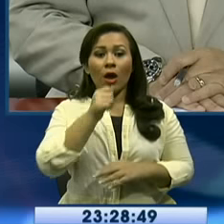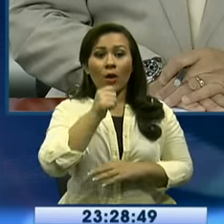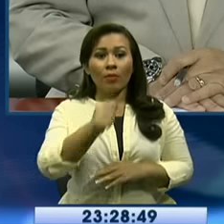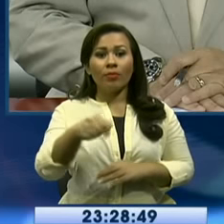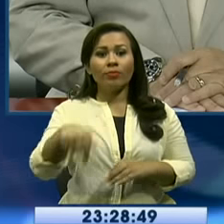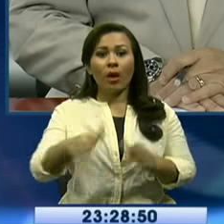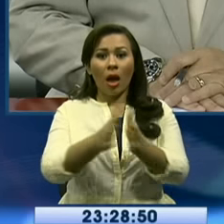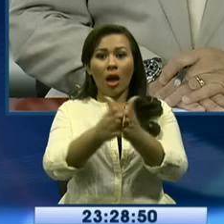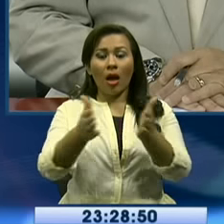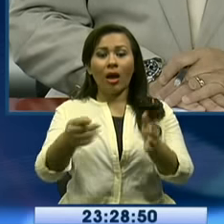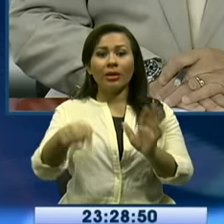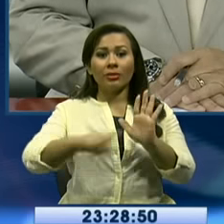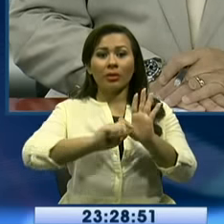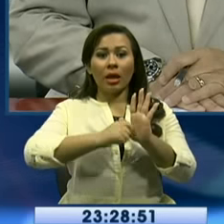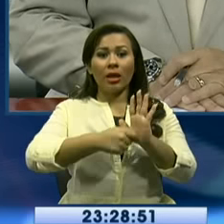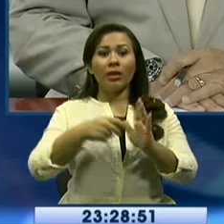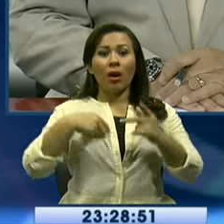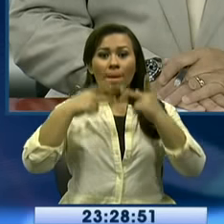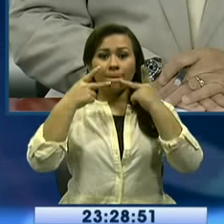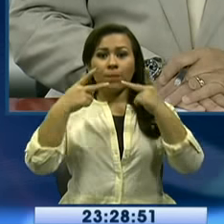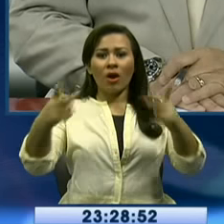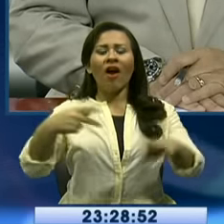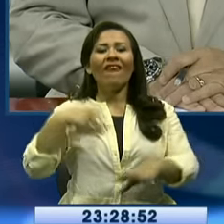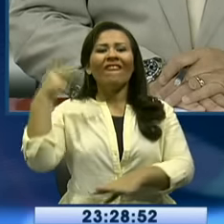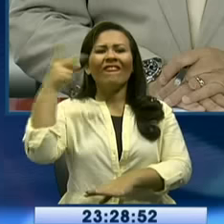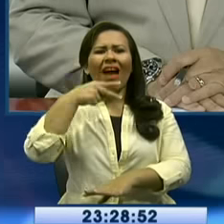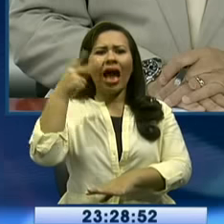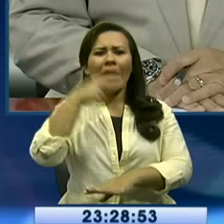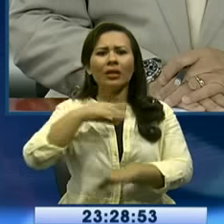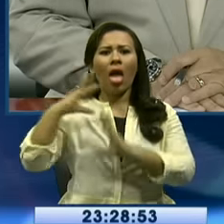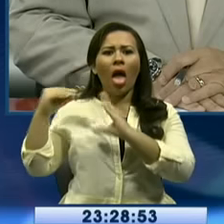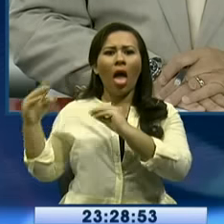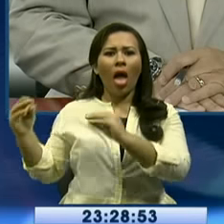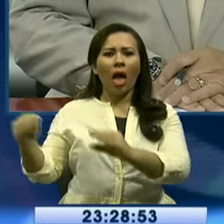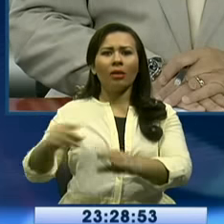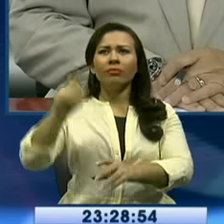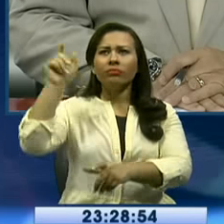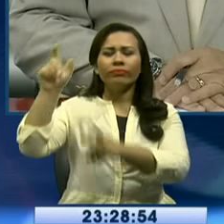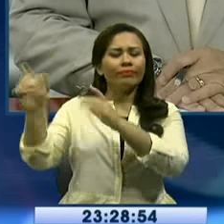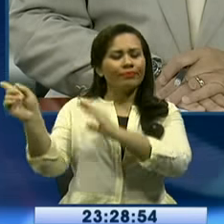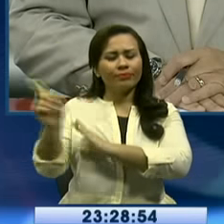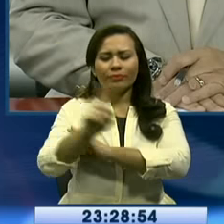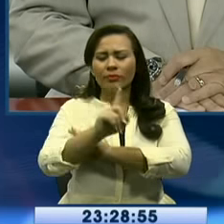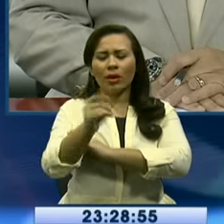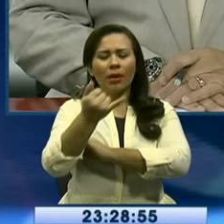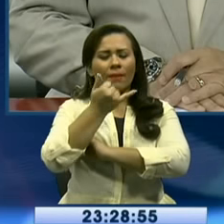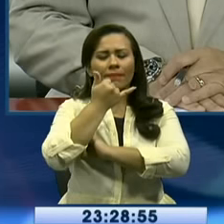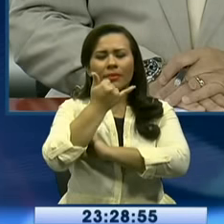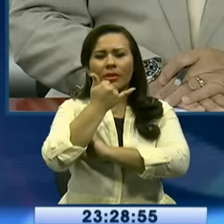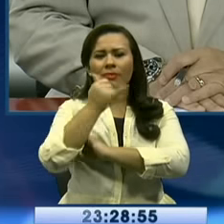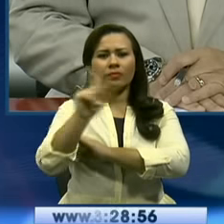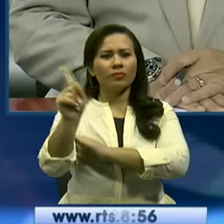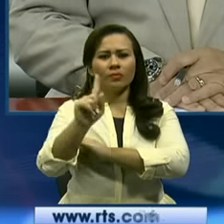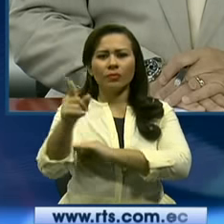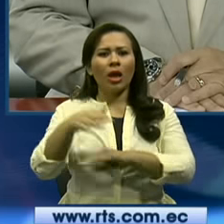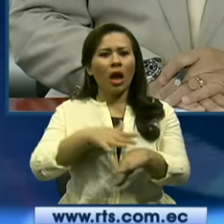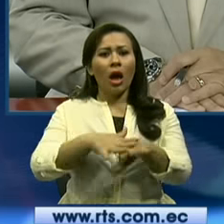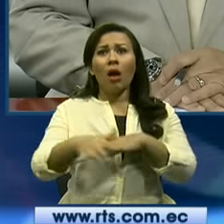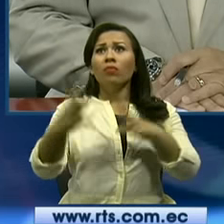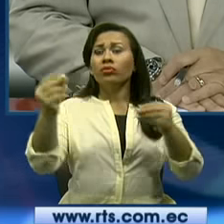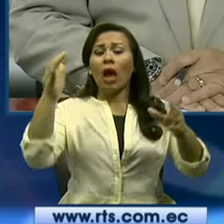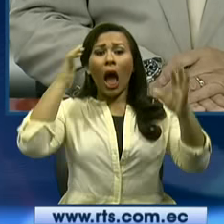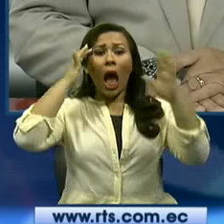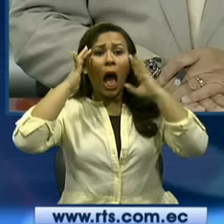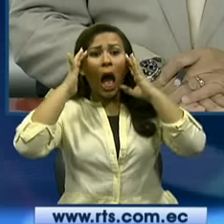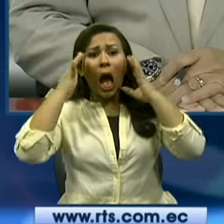comunicación el falso rumor que se generó en la provincia de Los Ríos y que ha alarmado